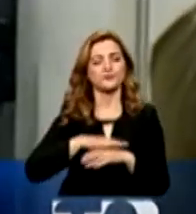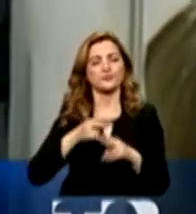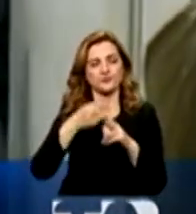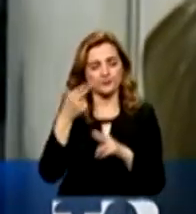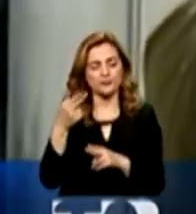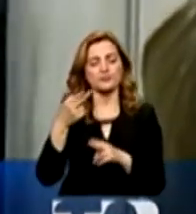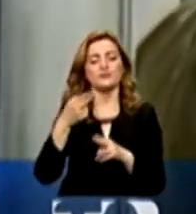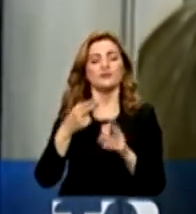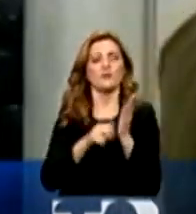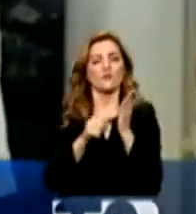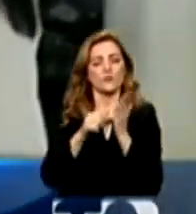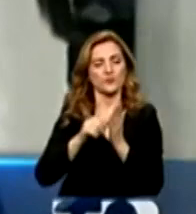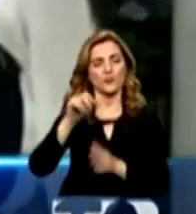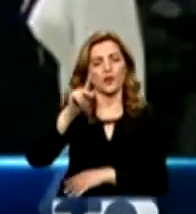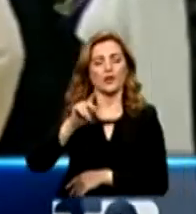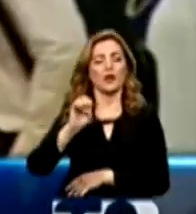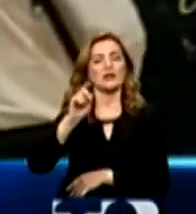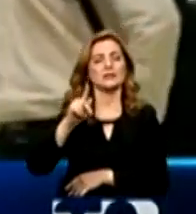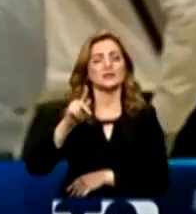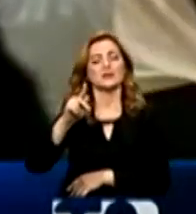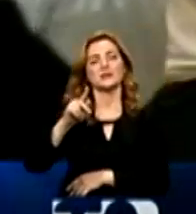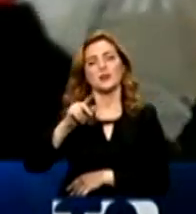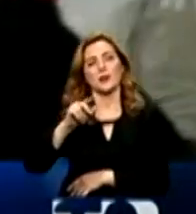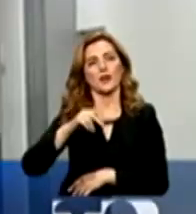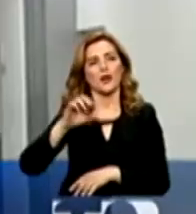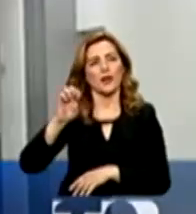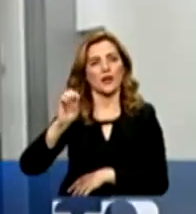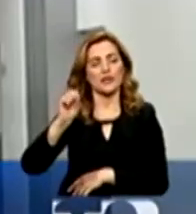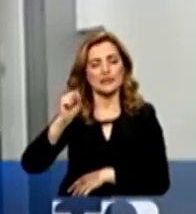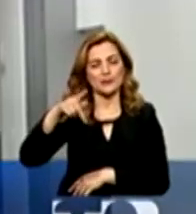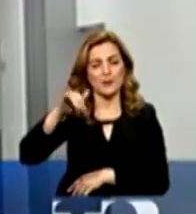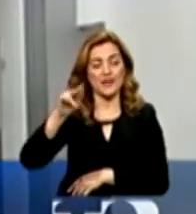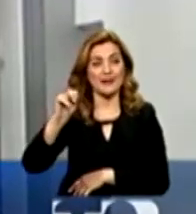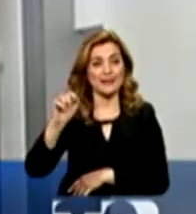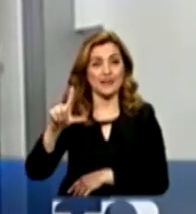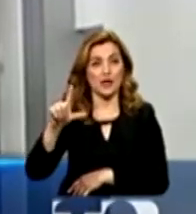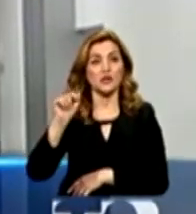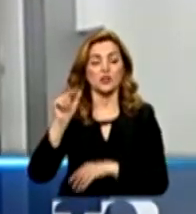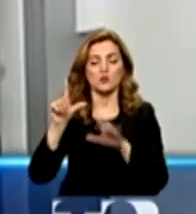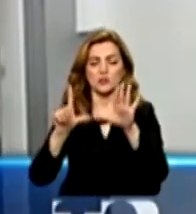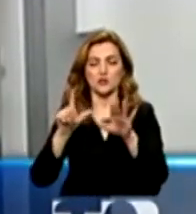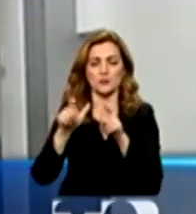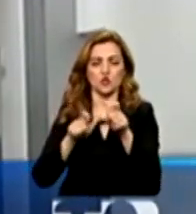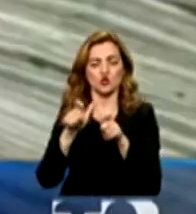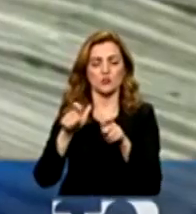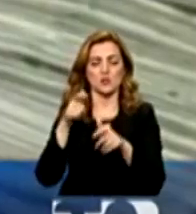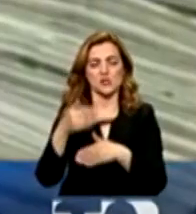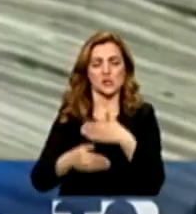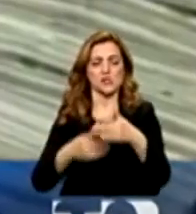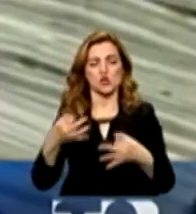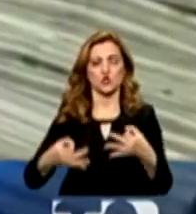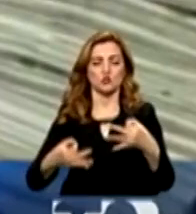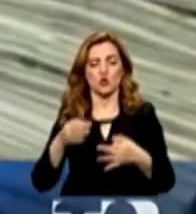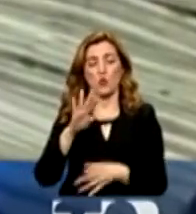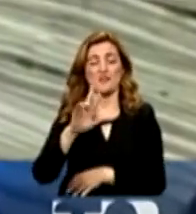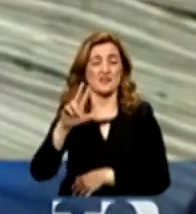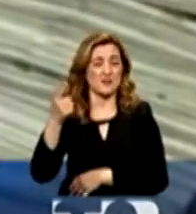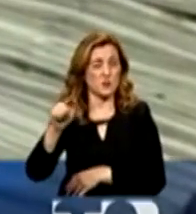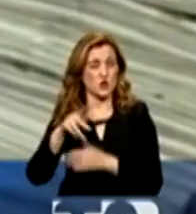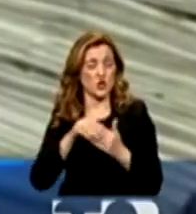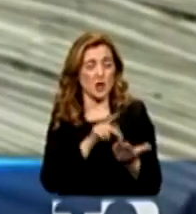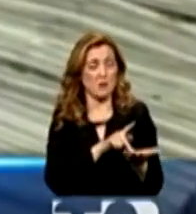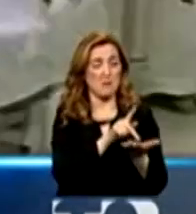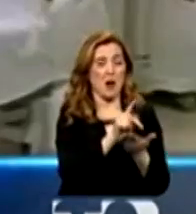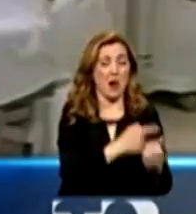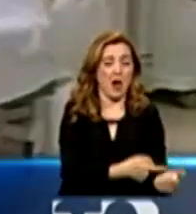la inocencia del exministro Iván Espinel. Espinel y otras 7 personas eran procesadas por 43 millones de dólares que se pagaron